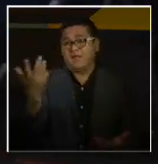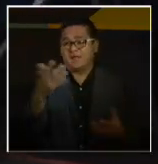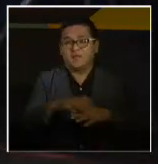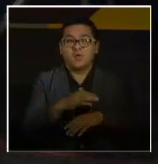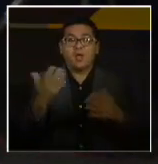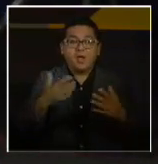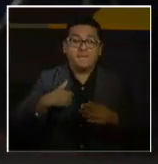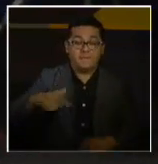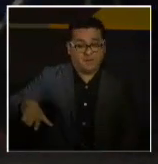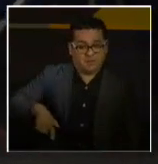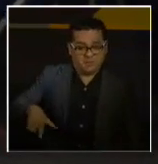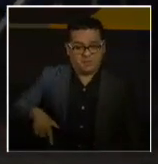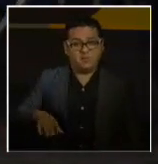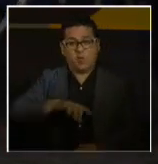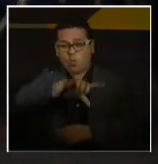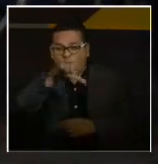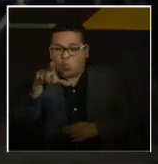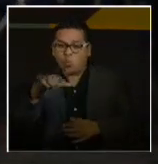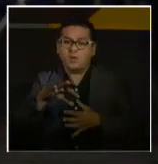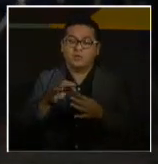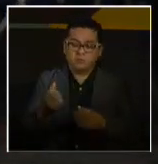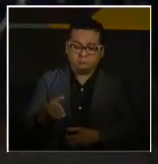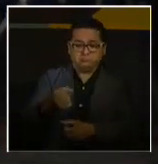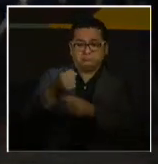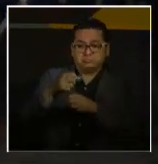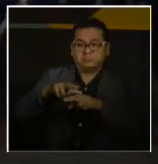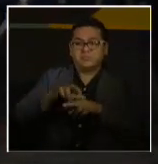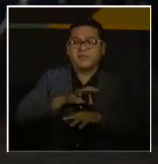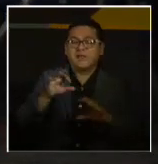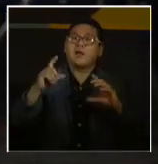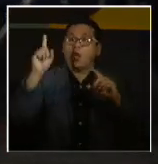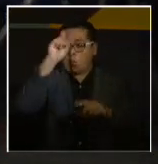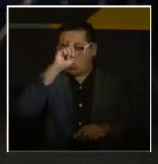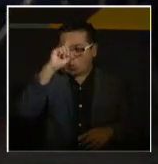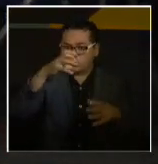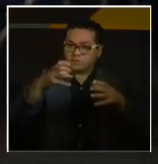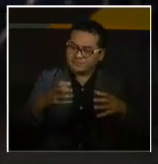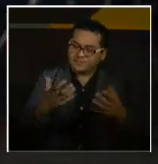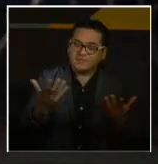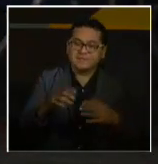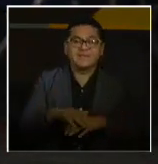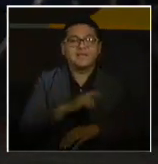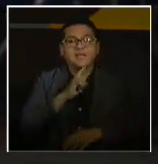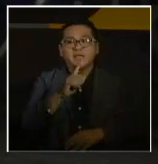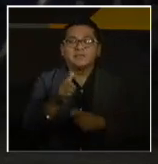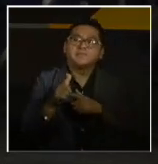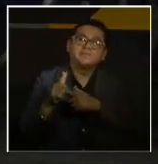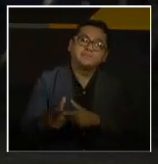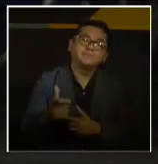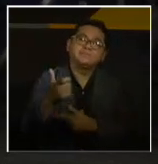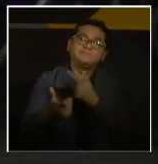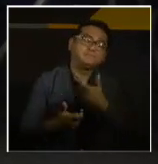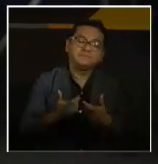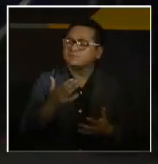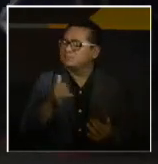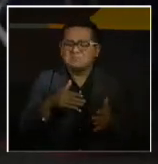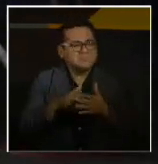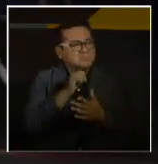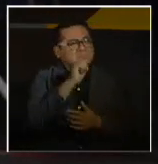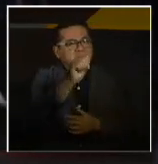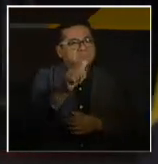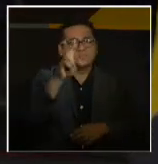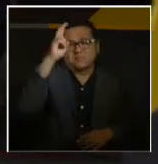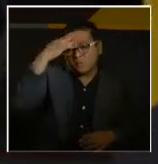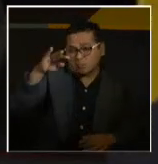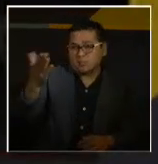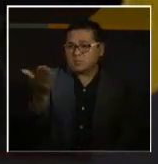que voy a hacer en mi gobierno después de tomar posesión es formar el Consejo Ciudadano de Elaboración y de Seguimiento del Presupuesto. No veo obstáculos porque